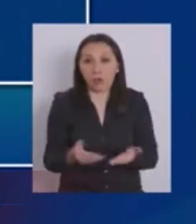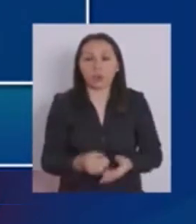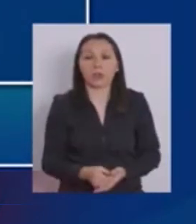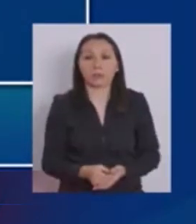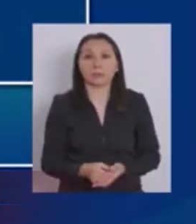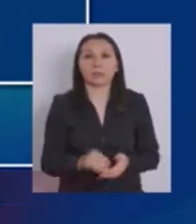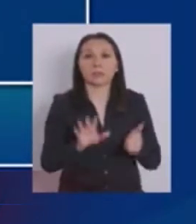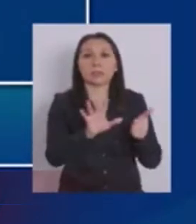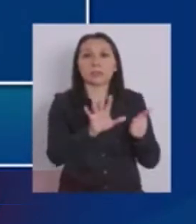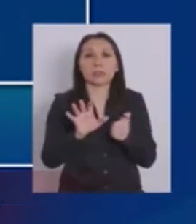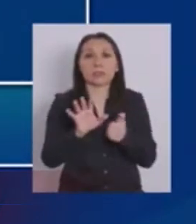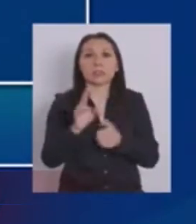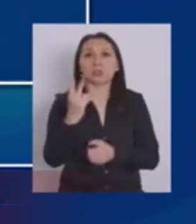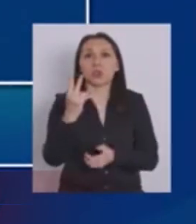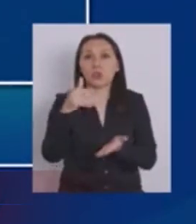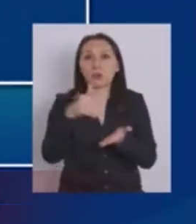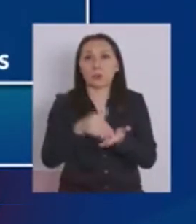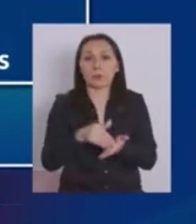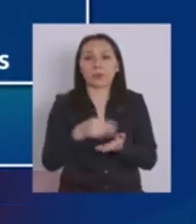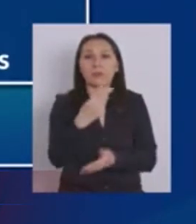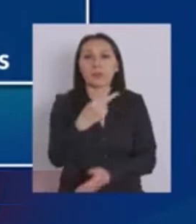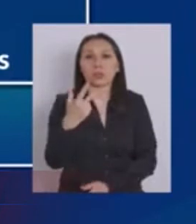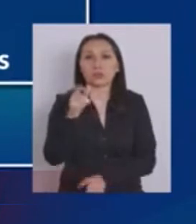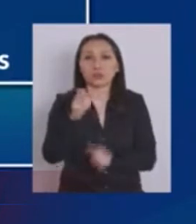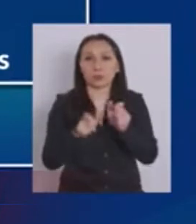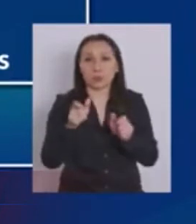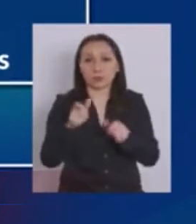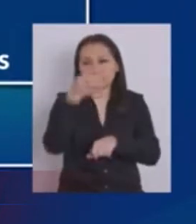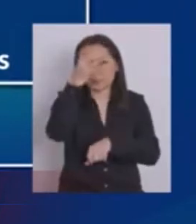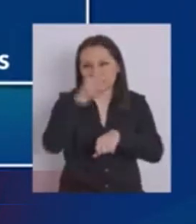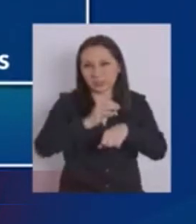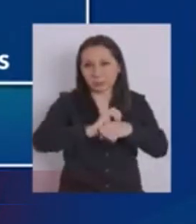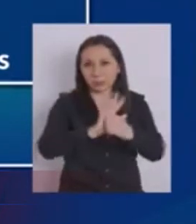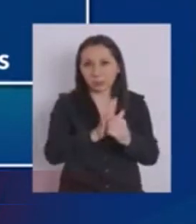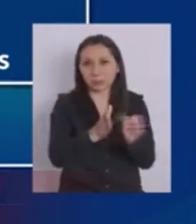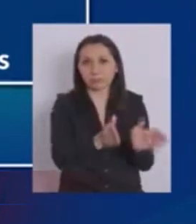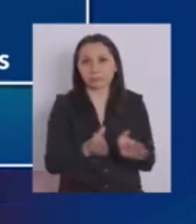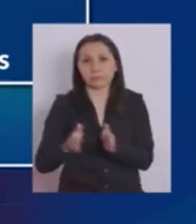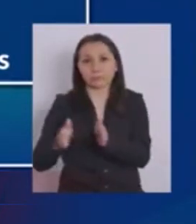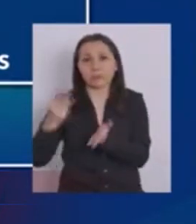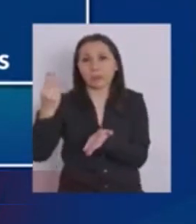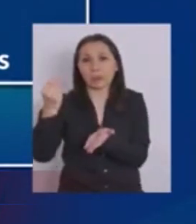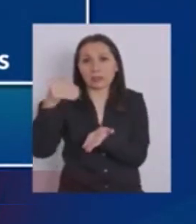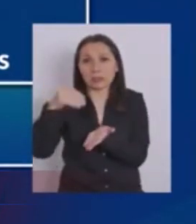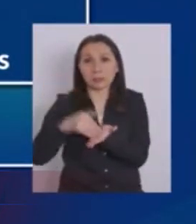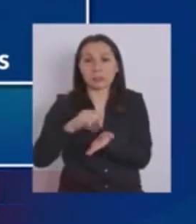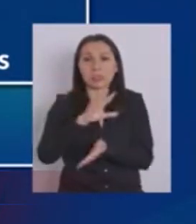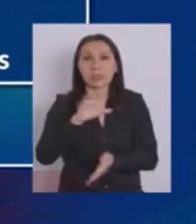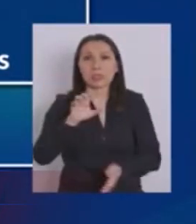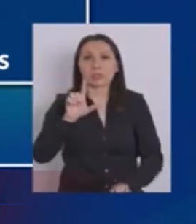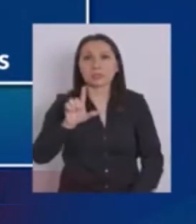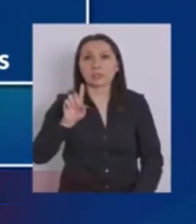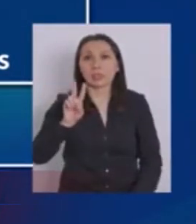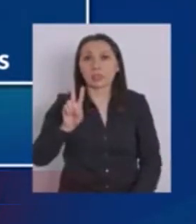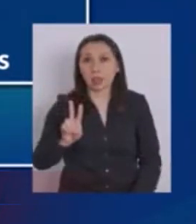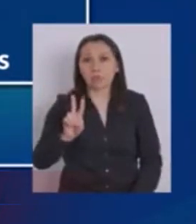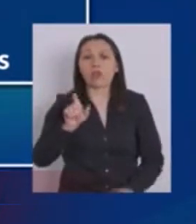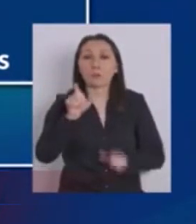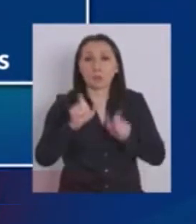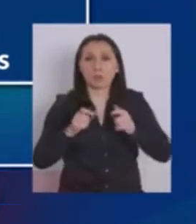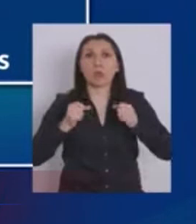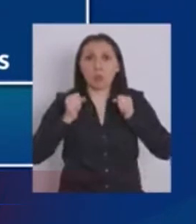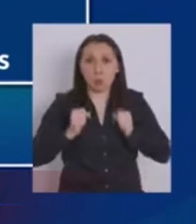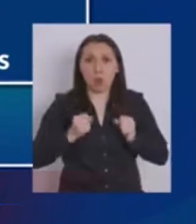a 600 2000 28 personas de las cuales 13 mil 572 son